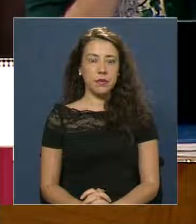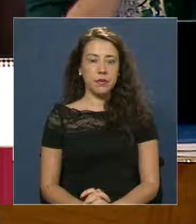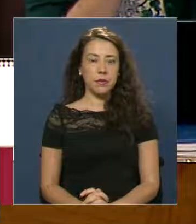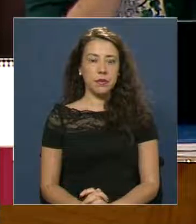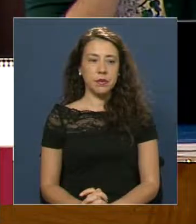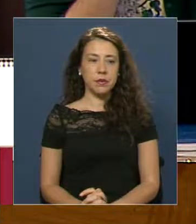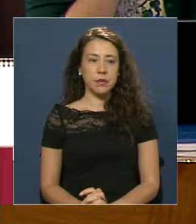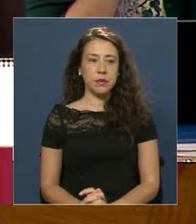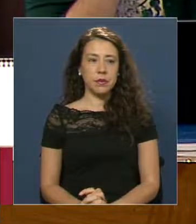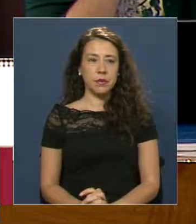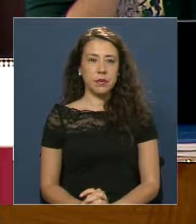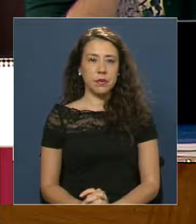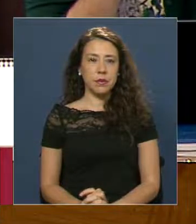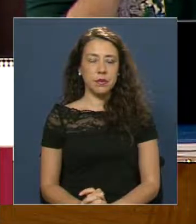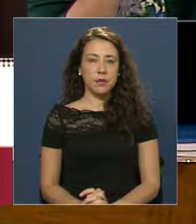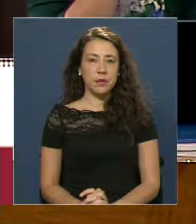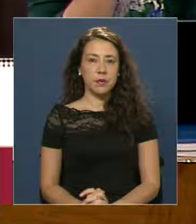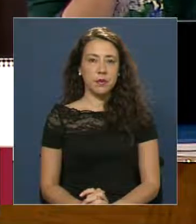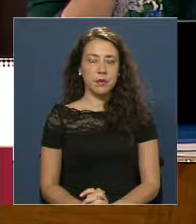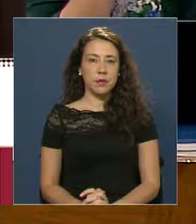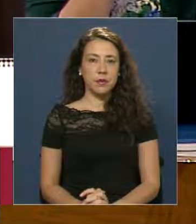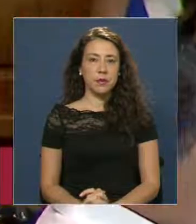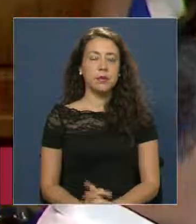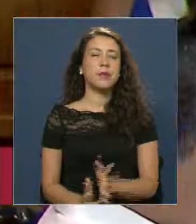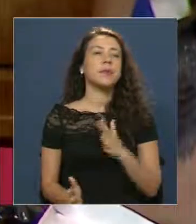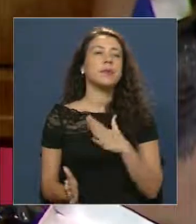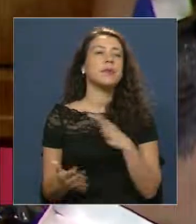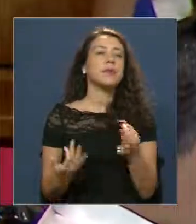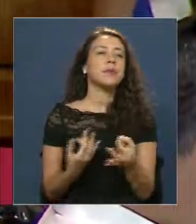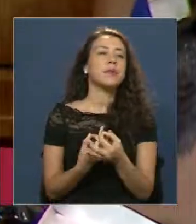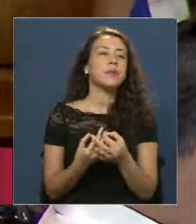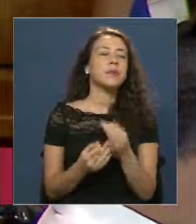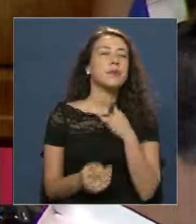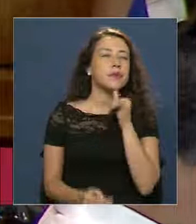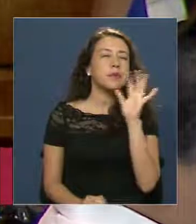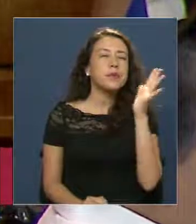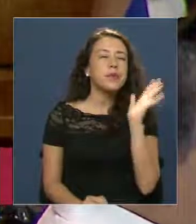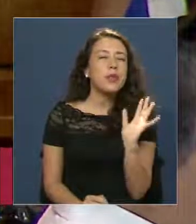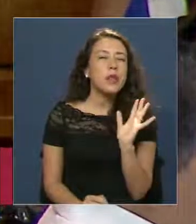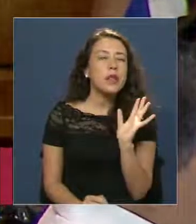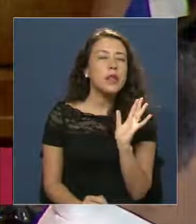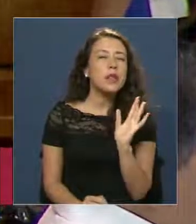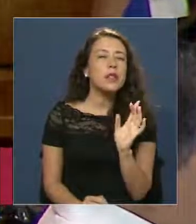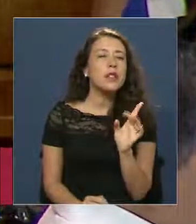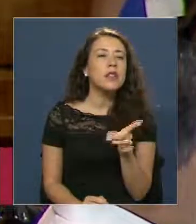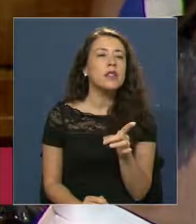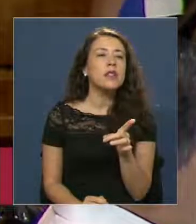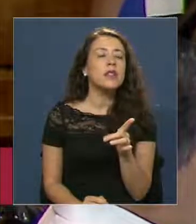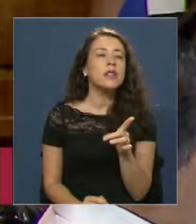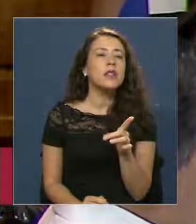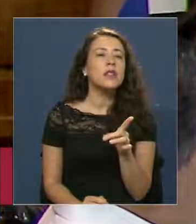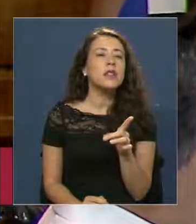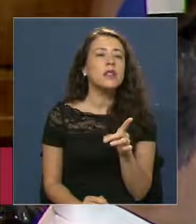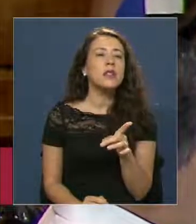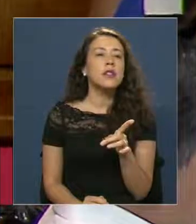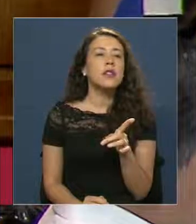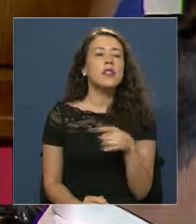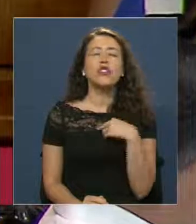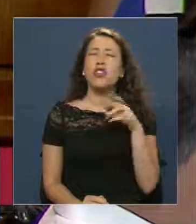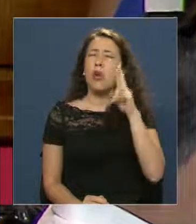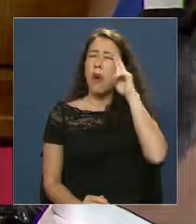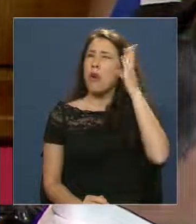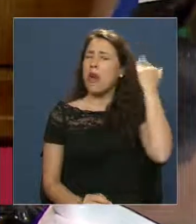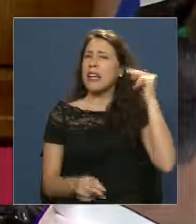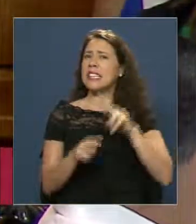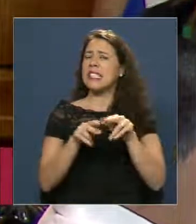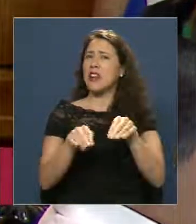Que no hay. No, una aclaración, presidente. Yo no entiendo, al igual que el diputado Espinosa, que no recuerdo que se haya hecho en otra